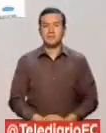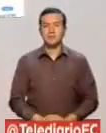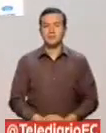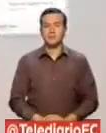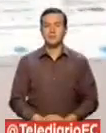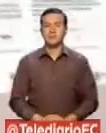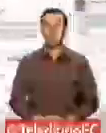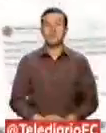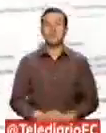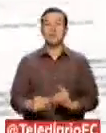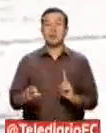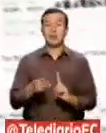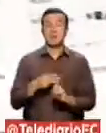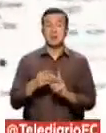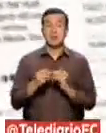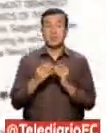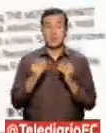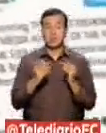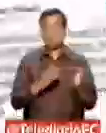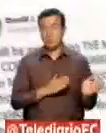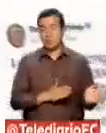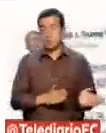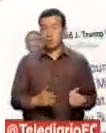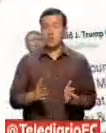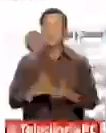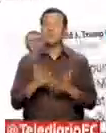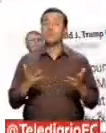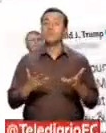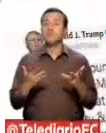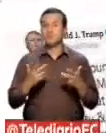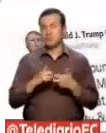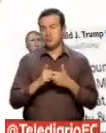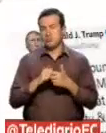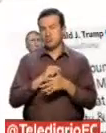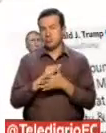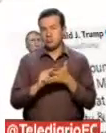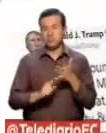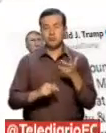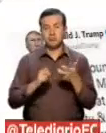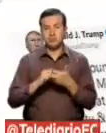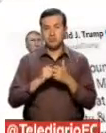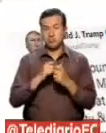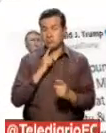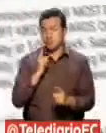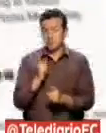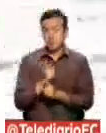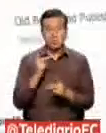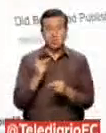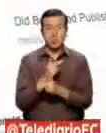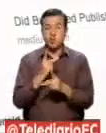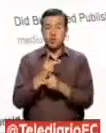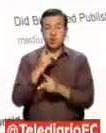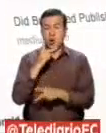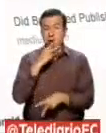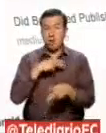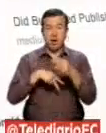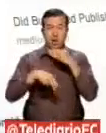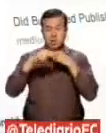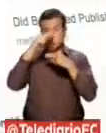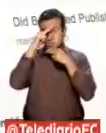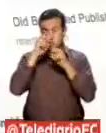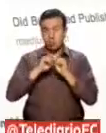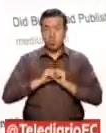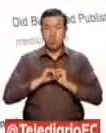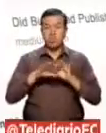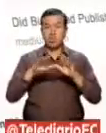El auge de las redes sociales en los últimos tiempos trajo consigo un fenómeno colateral: la rápida propagación, principalmente por ese